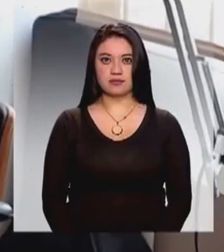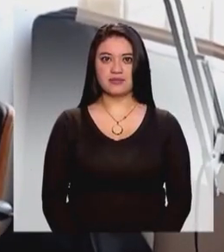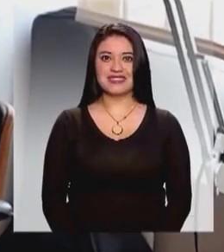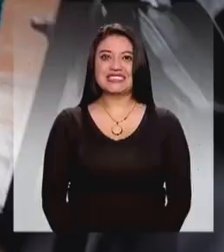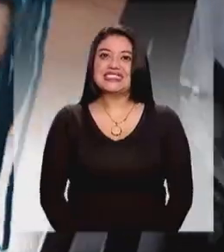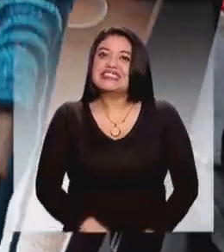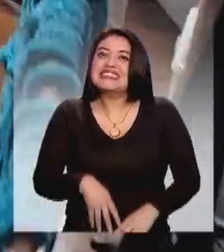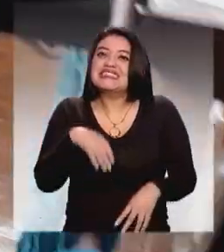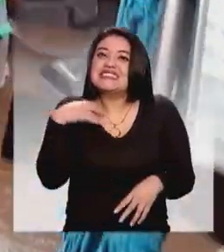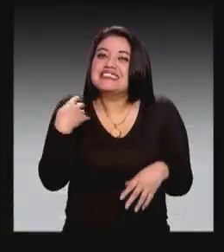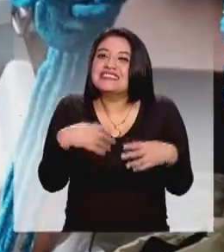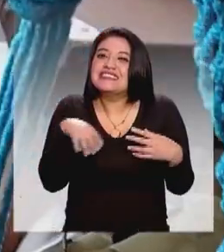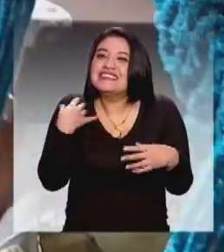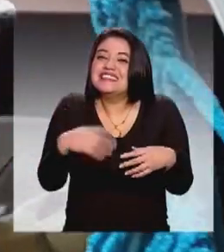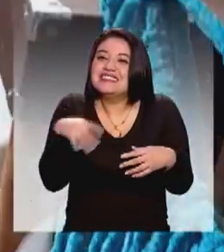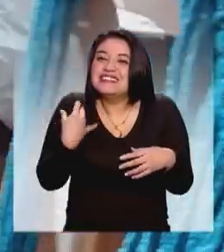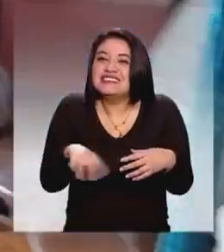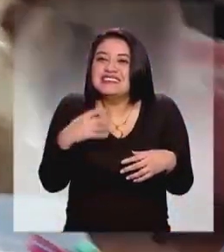Ups.